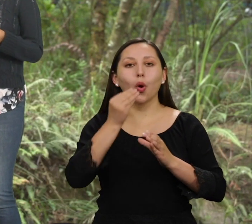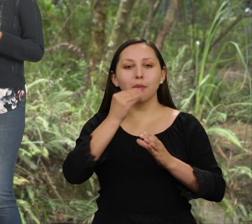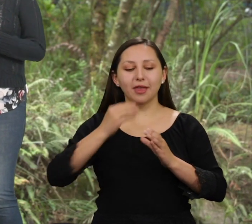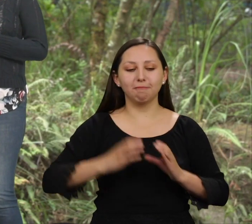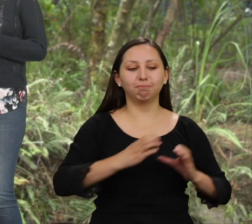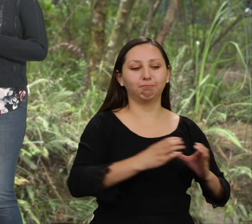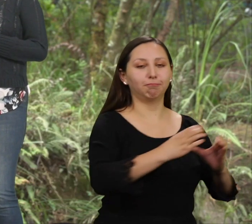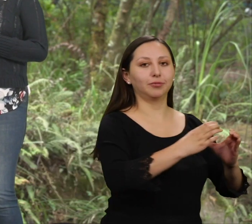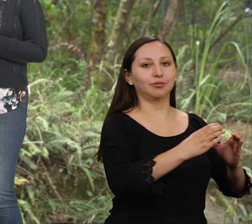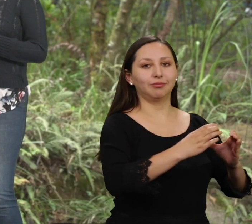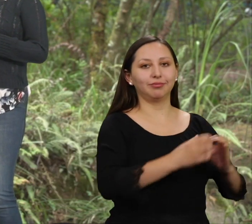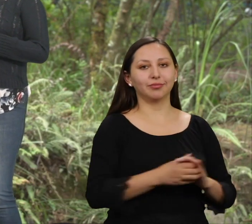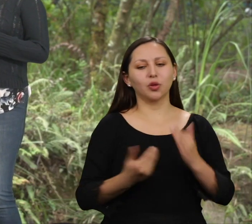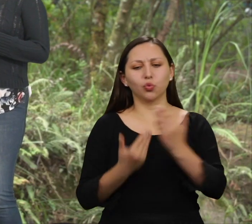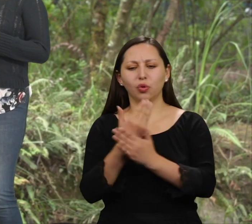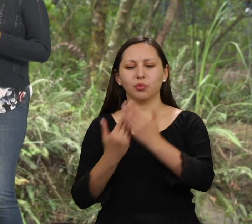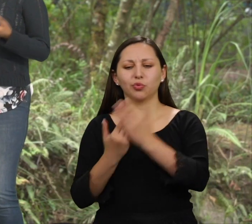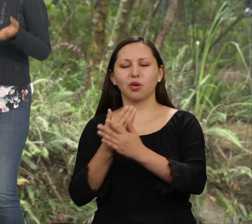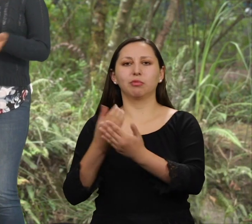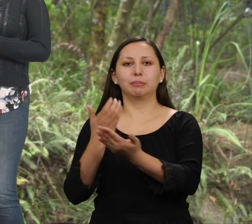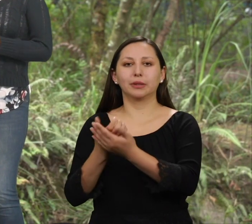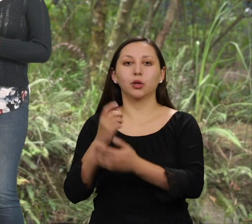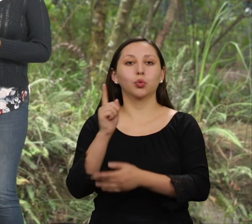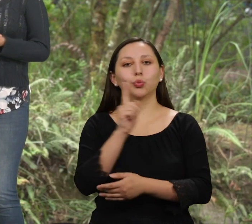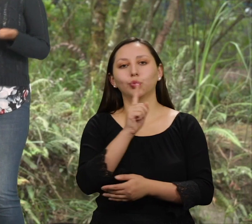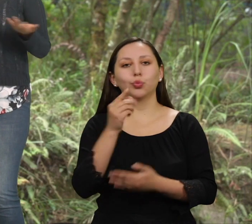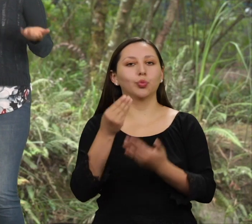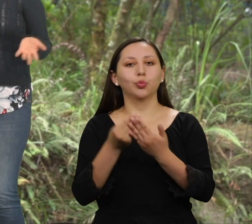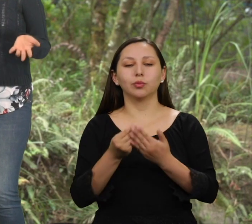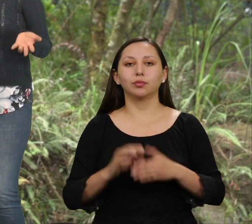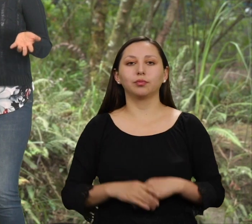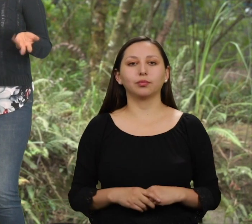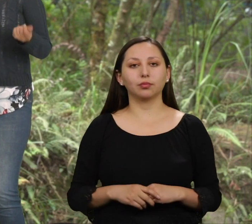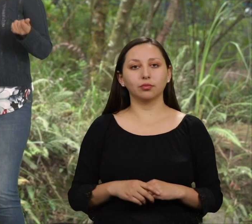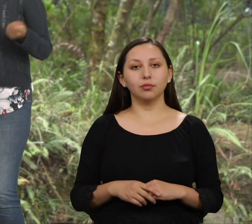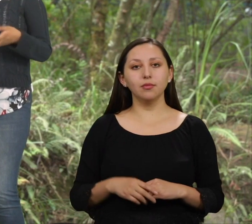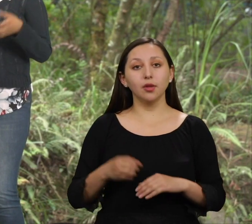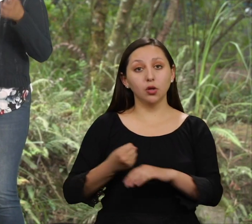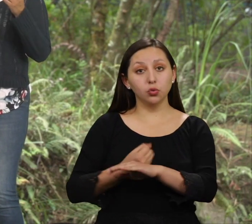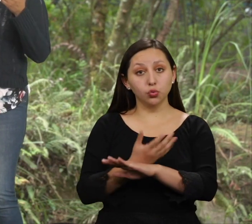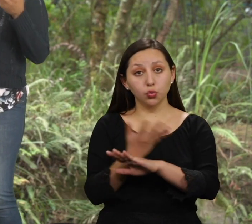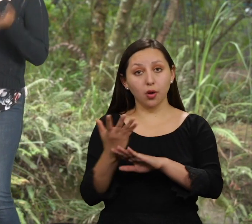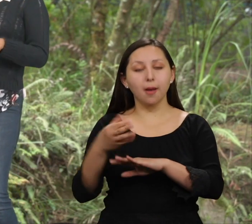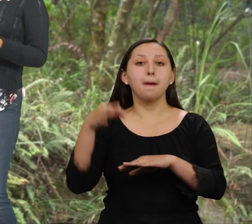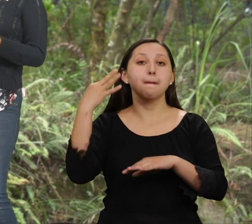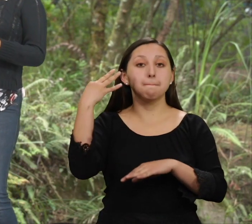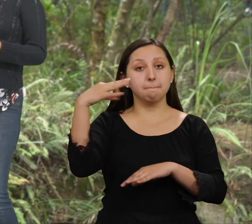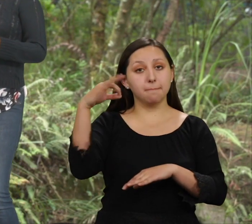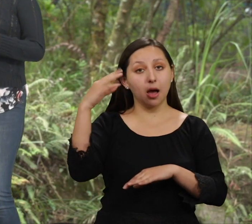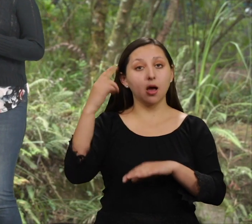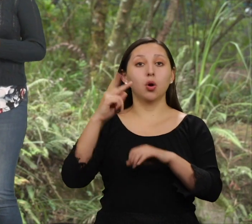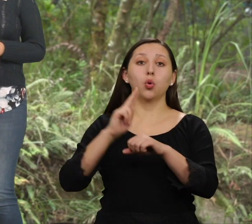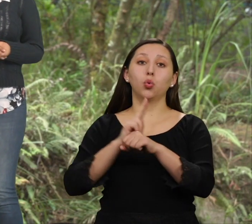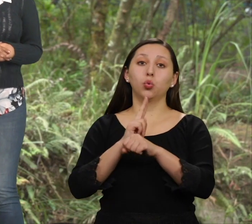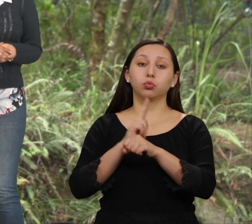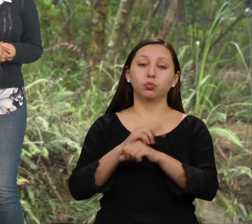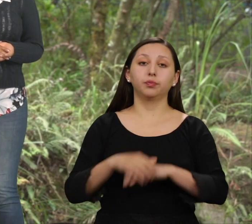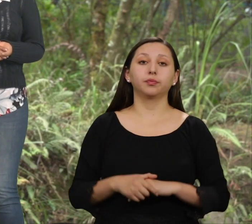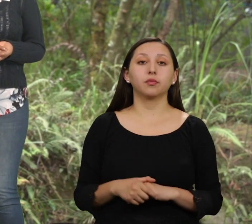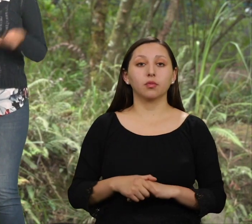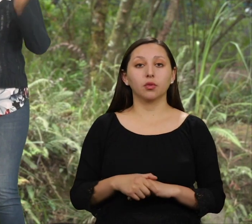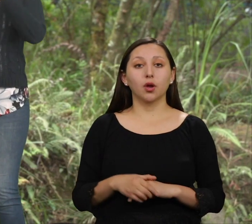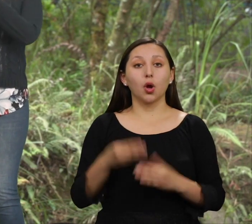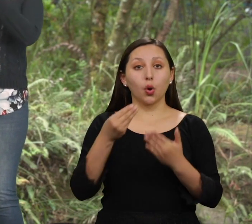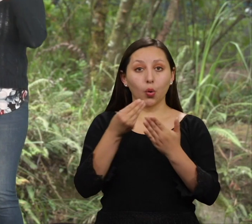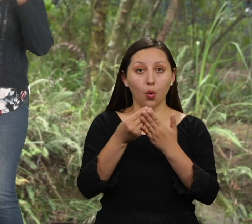ahí nuestros alimentos ¡Qué gran consejo! ¿Qué más? ¿Qué más, por favor? Eh, también les recomiendo utilizar bolsas de papel Ya Y cuando vayamos a